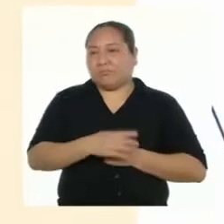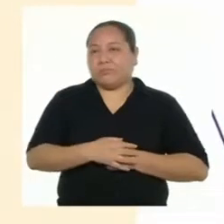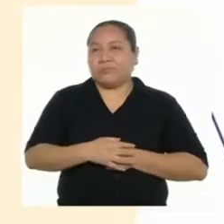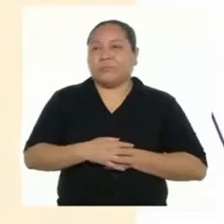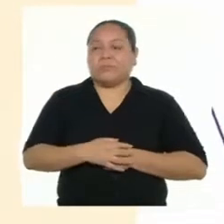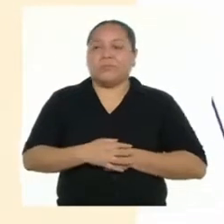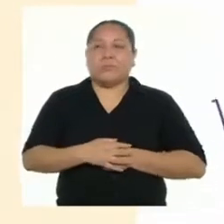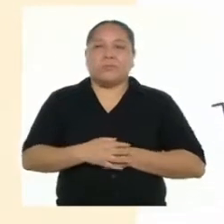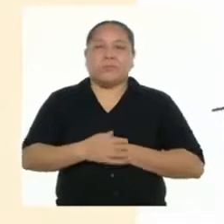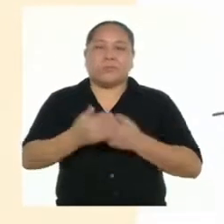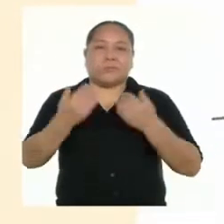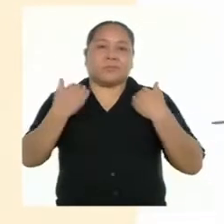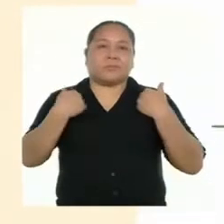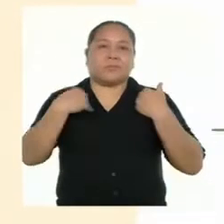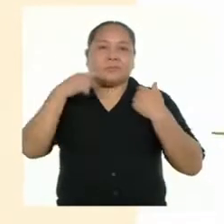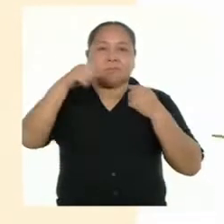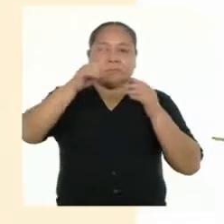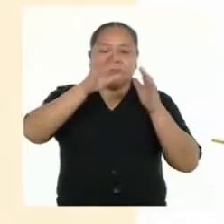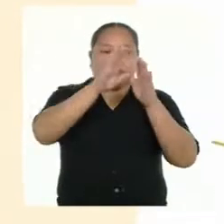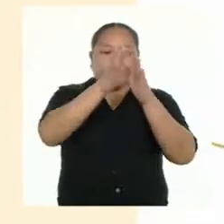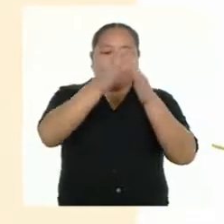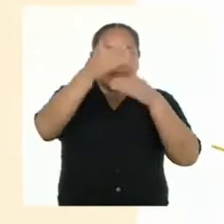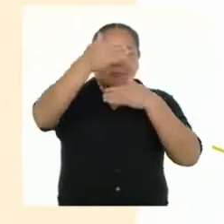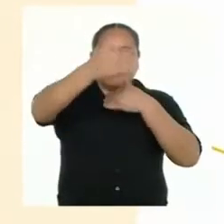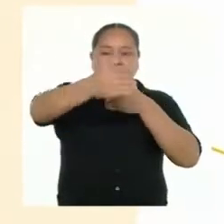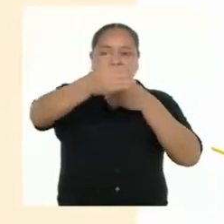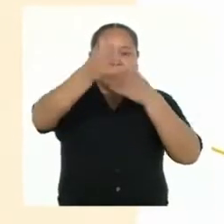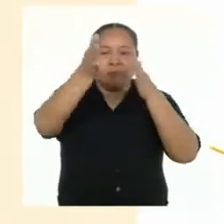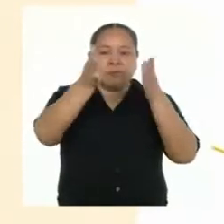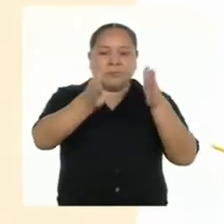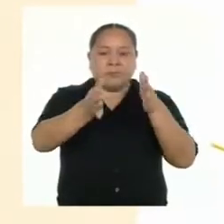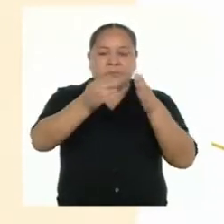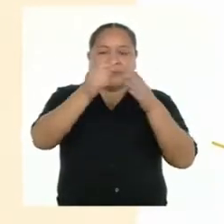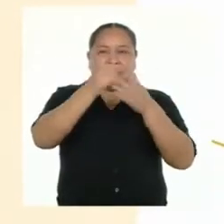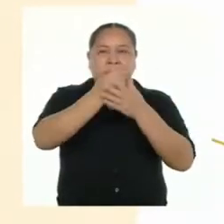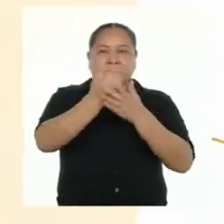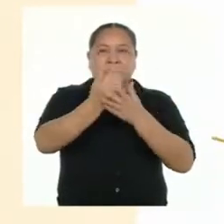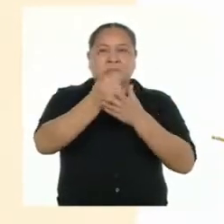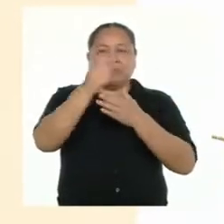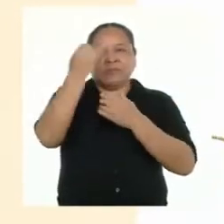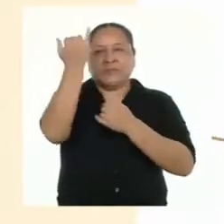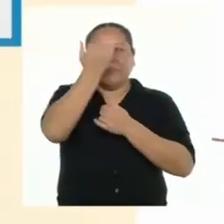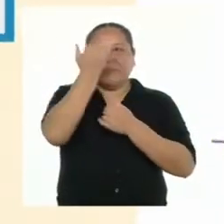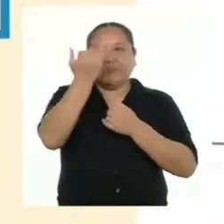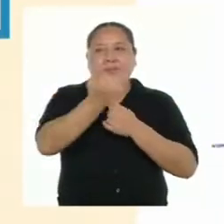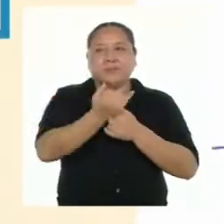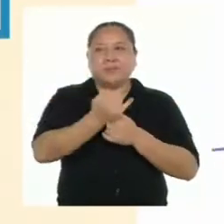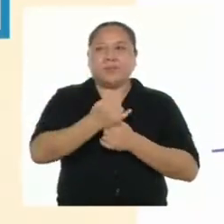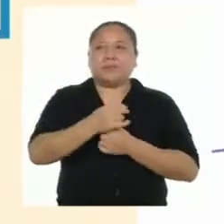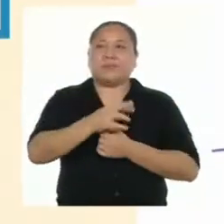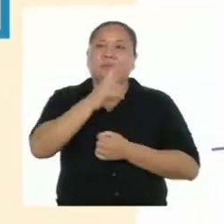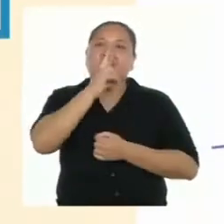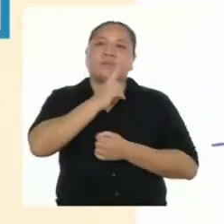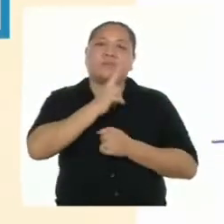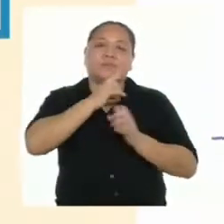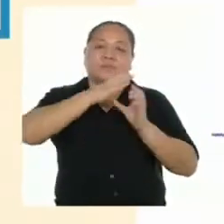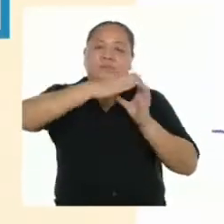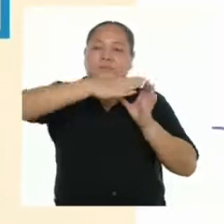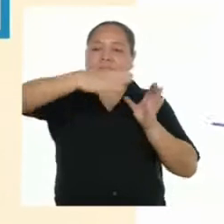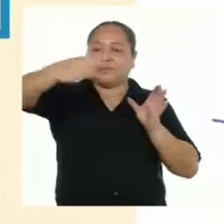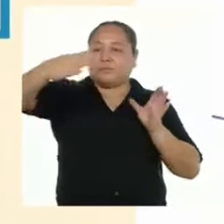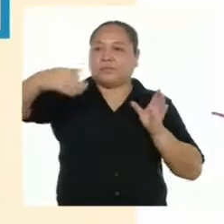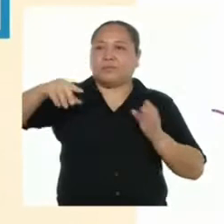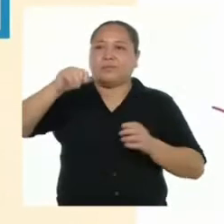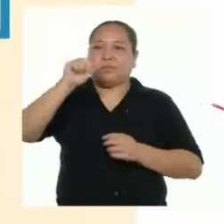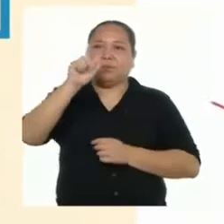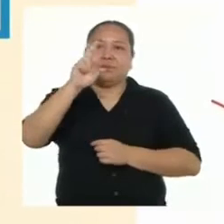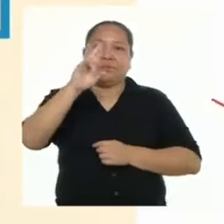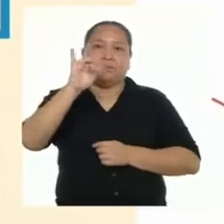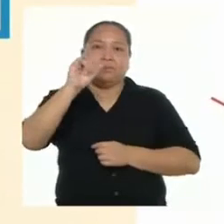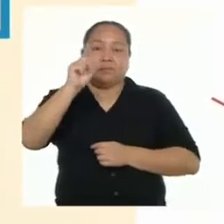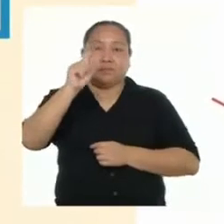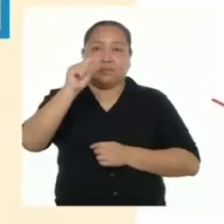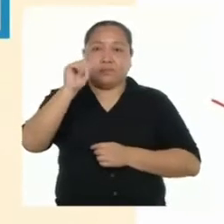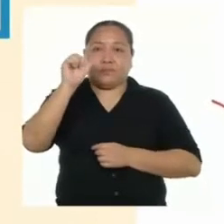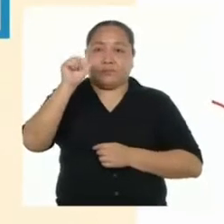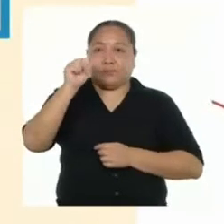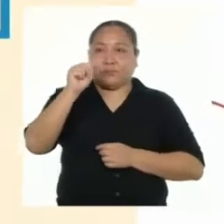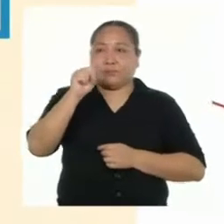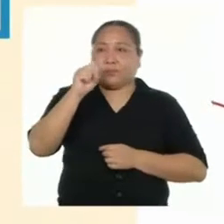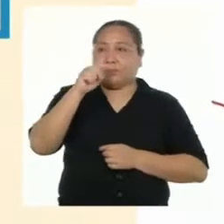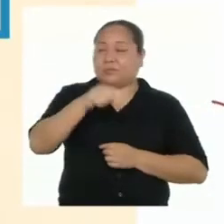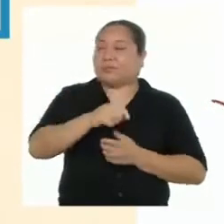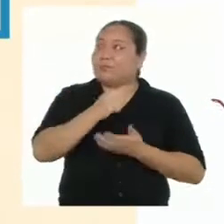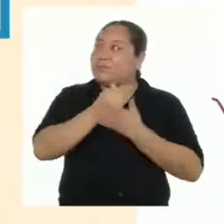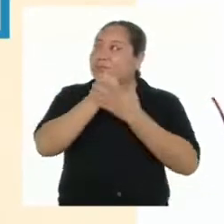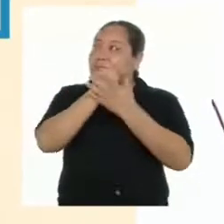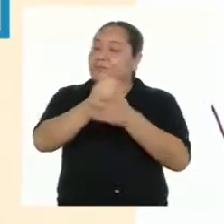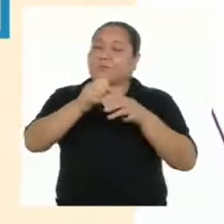caso, tendríamos esta caja de cartón, y dibujaríamos estas líneas rojas que son las aristas de este prisma. Y